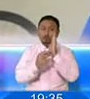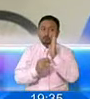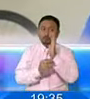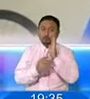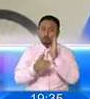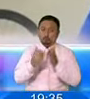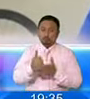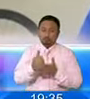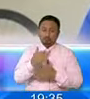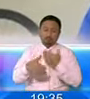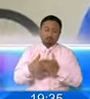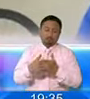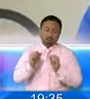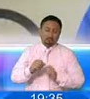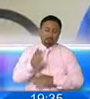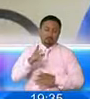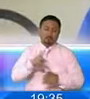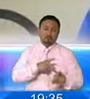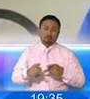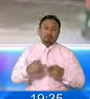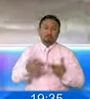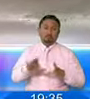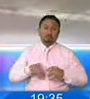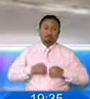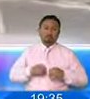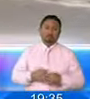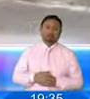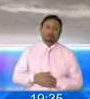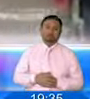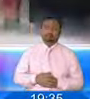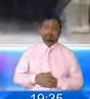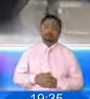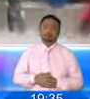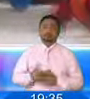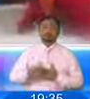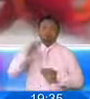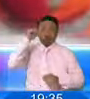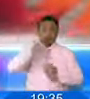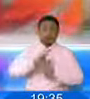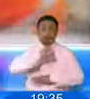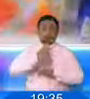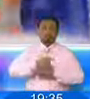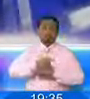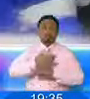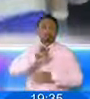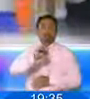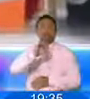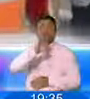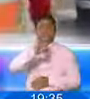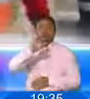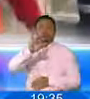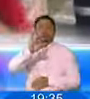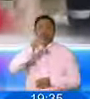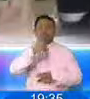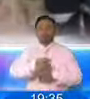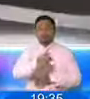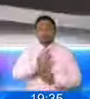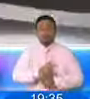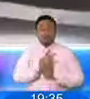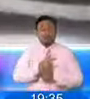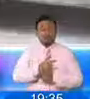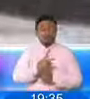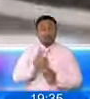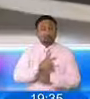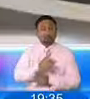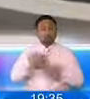y posteriormente ingresen a un proceso de adopción. Recuerde que la ordenanza municipal 048 establece el cuidado responsable de